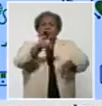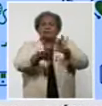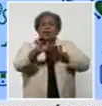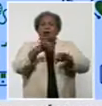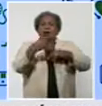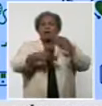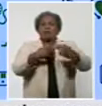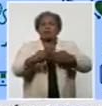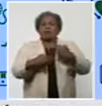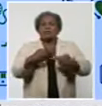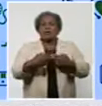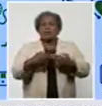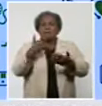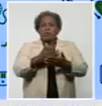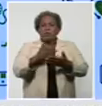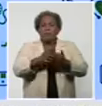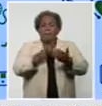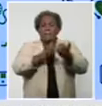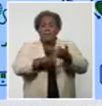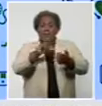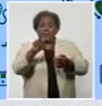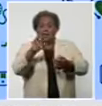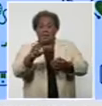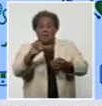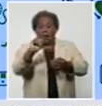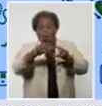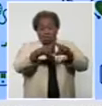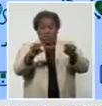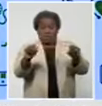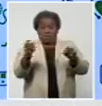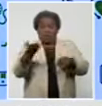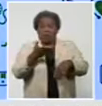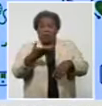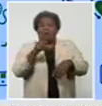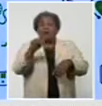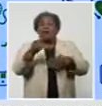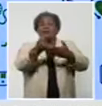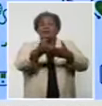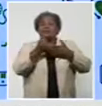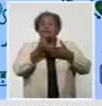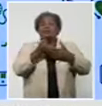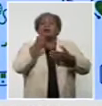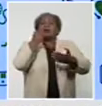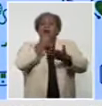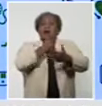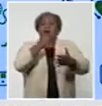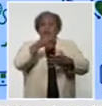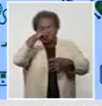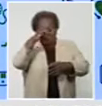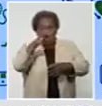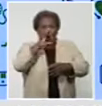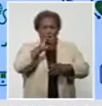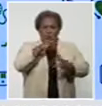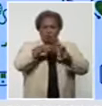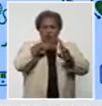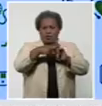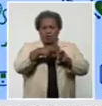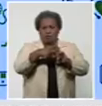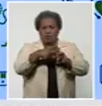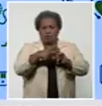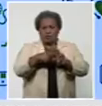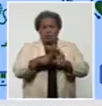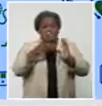realización de las pruebas PCR o test rápido que permiten la confirmación o no de casos positivos, sin tener en cuenta eventos